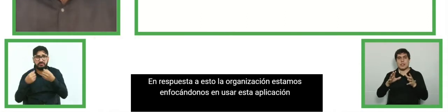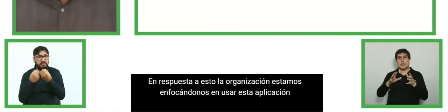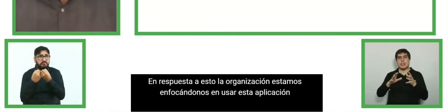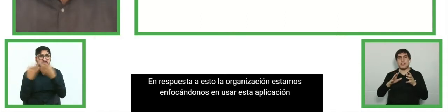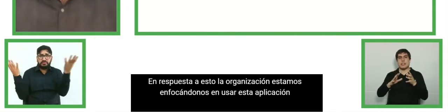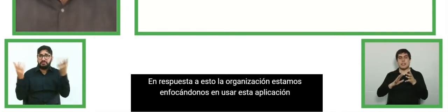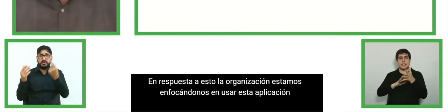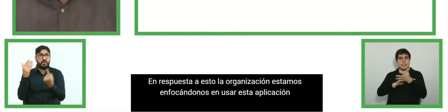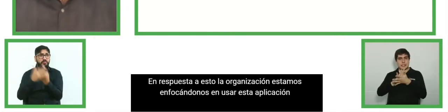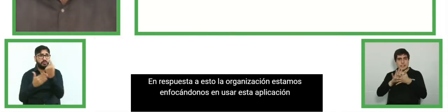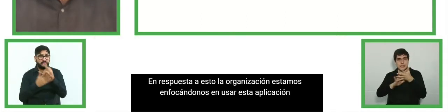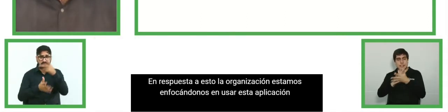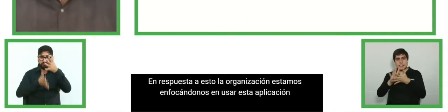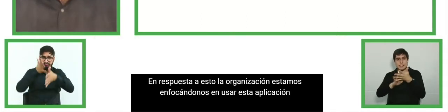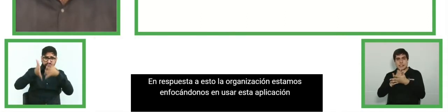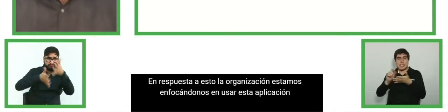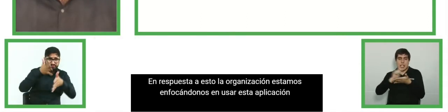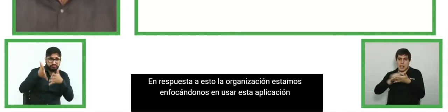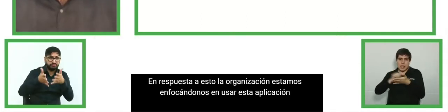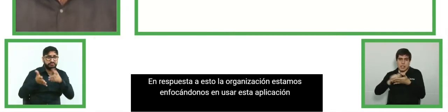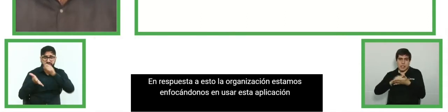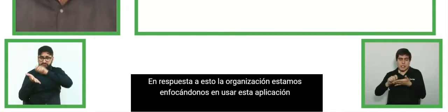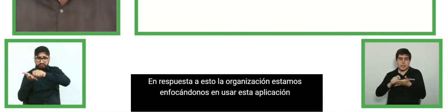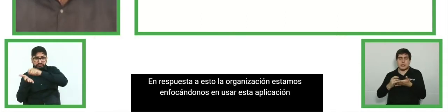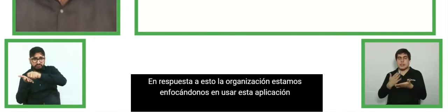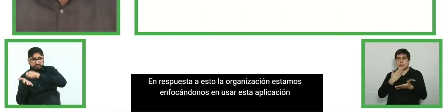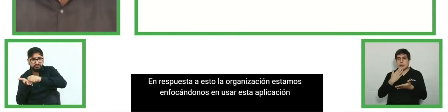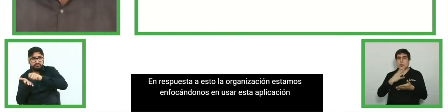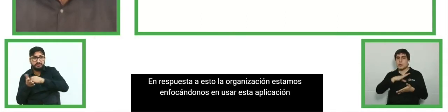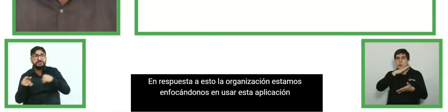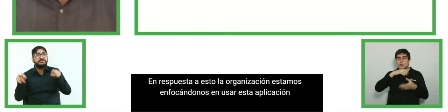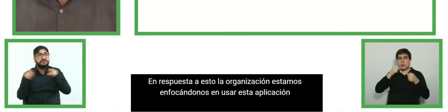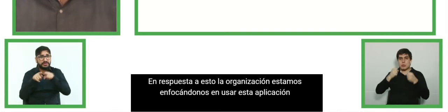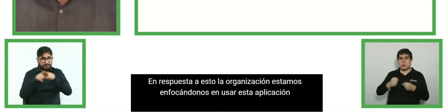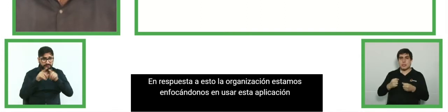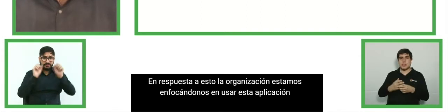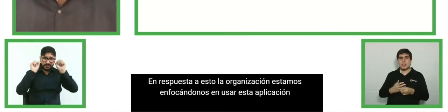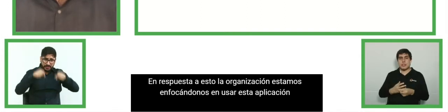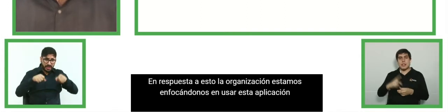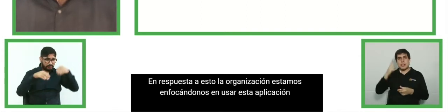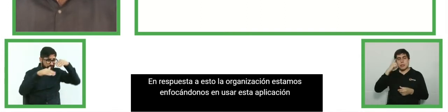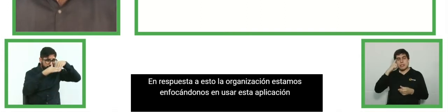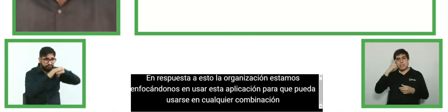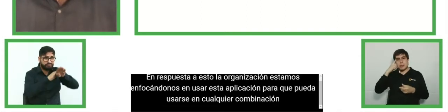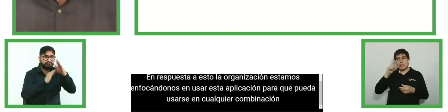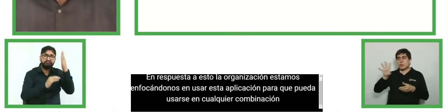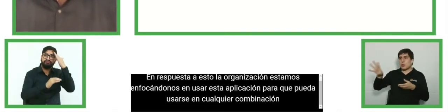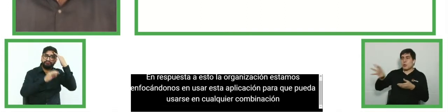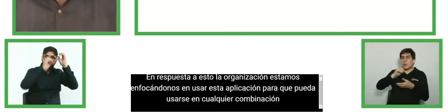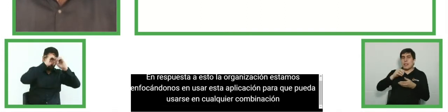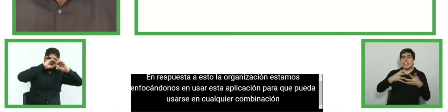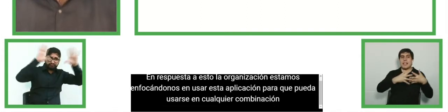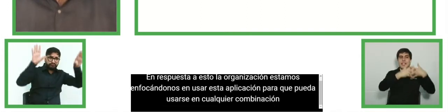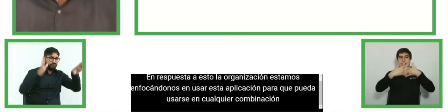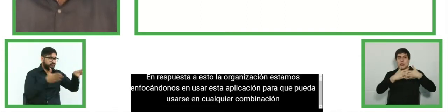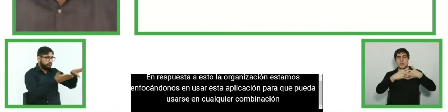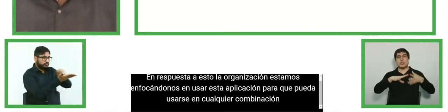con lenguaje escrito y de señas, y esperamos replicar esto en Estados Unidos.